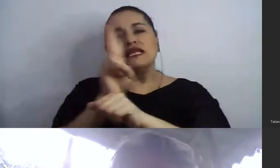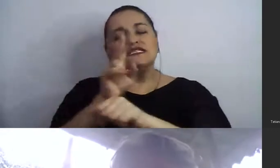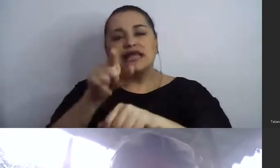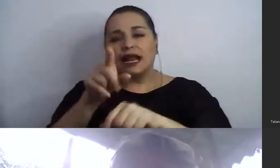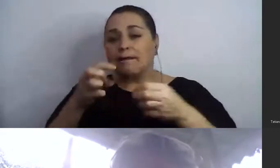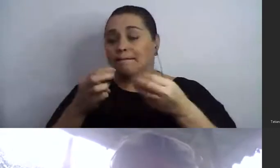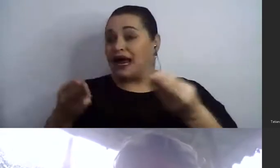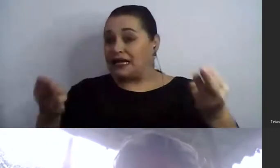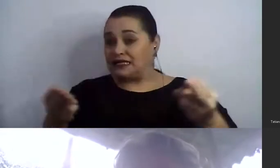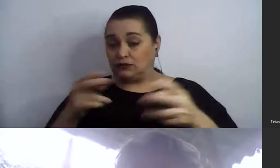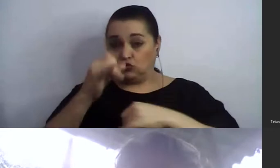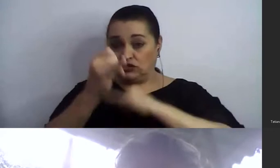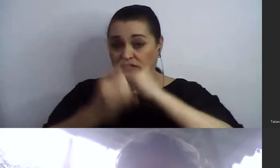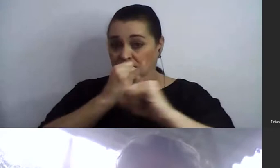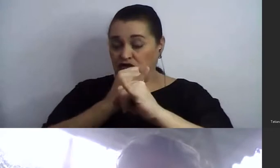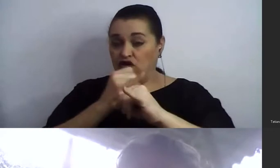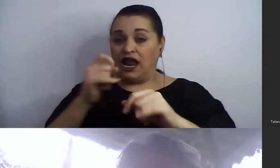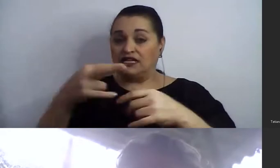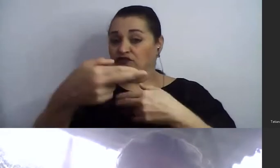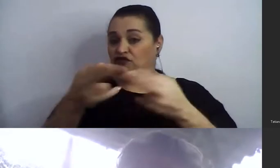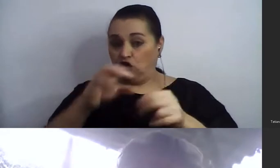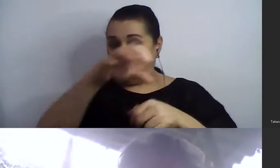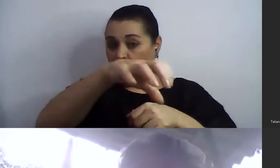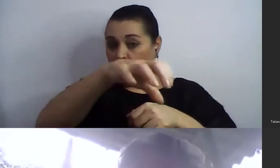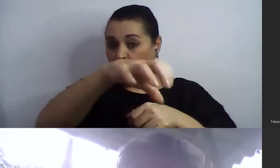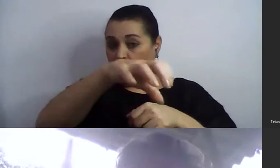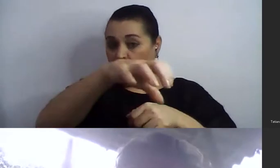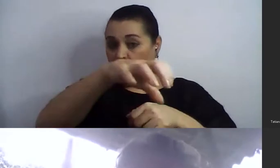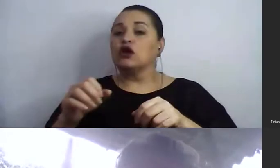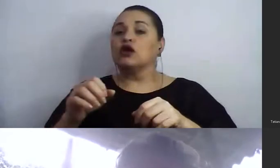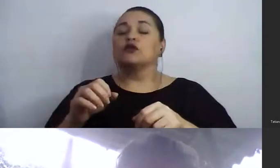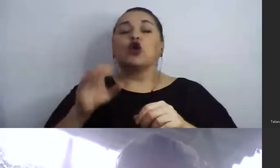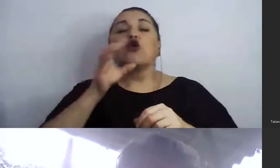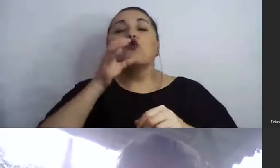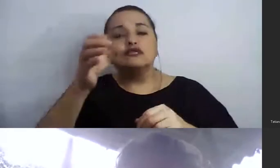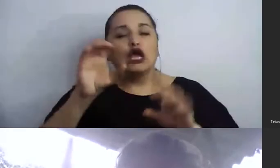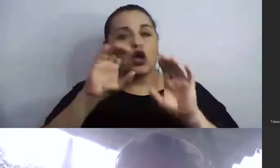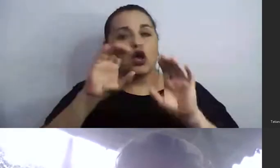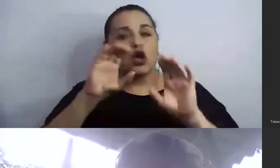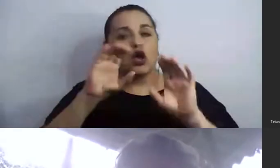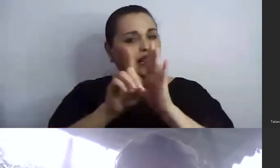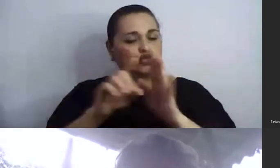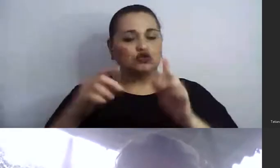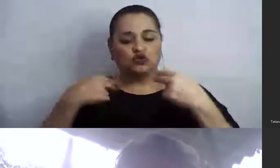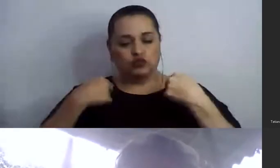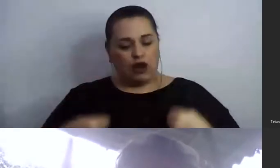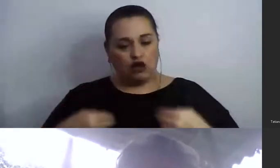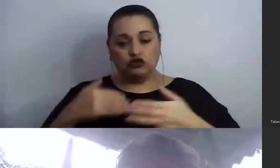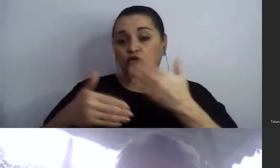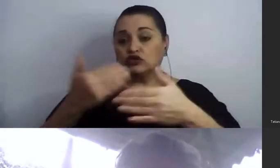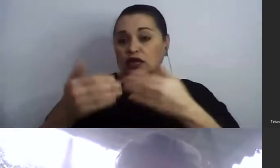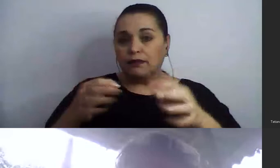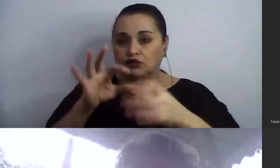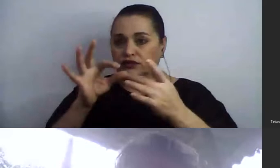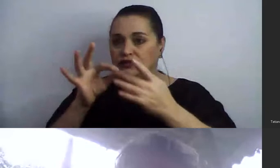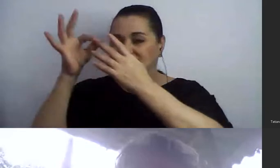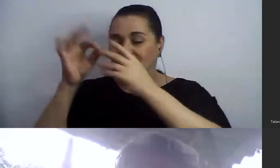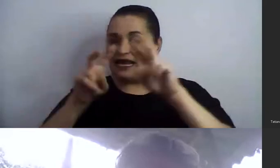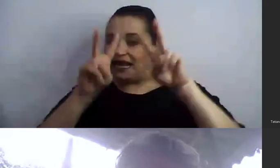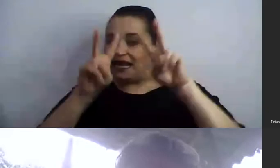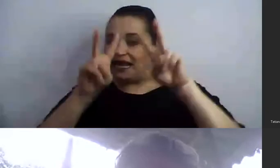mecanismos internacionales y regionales tales como el consejo de derechos humanos los procedimientos especiales el